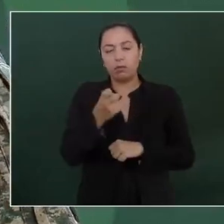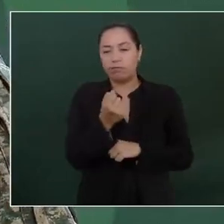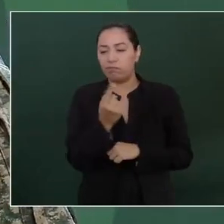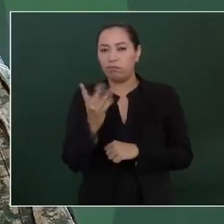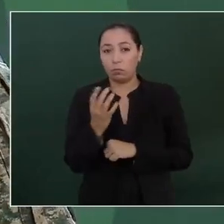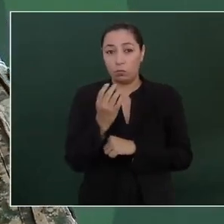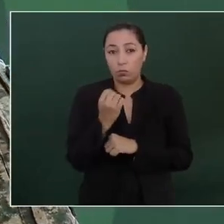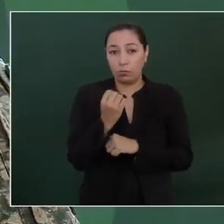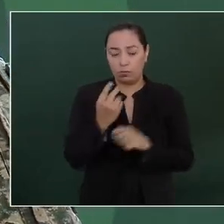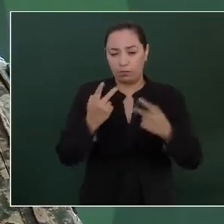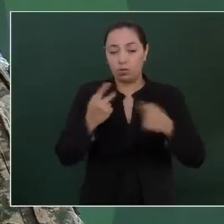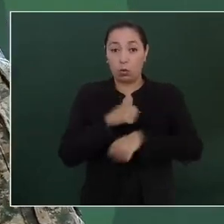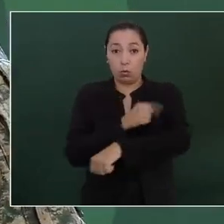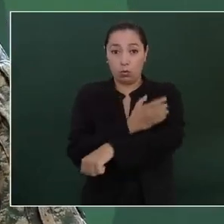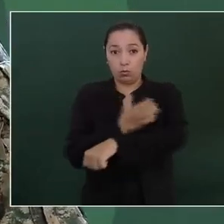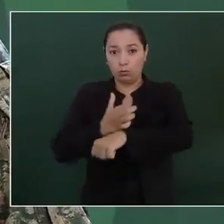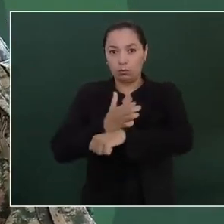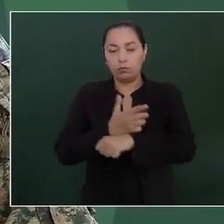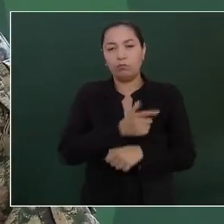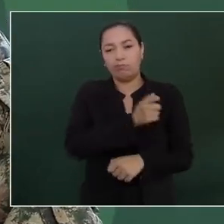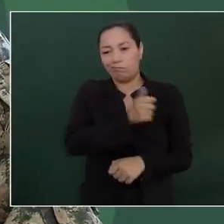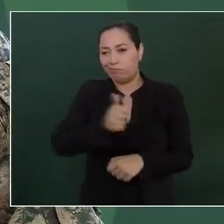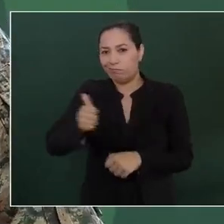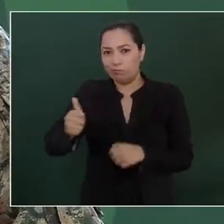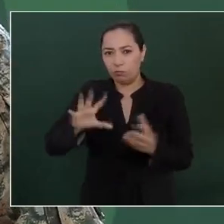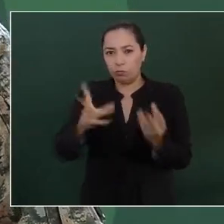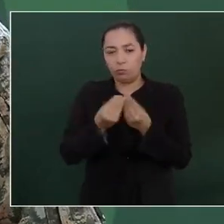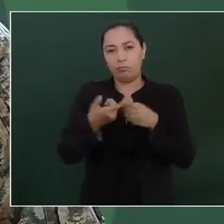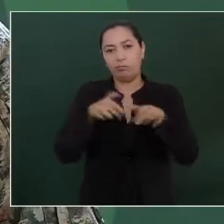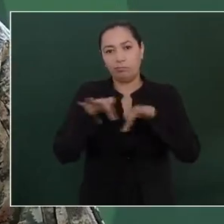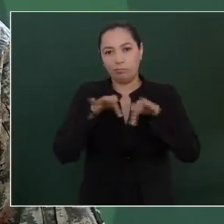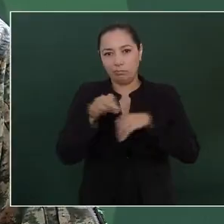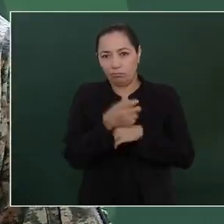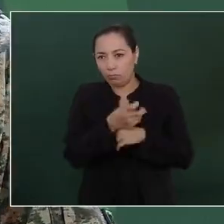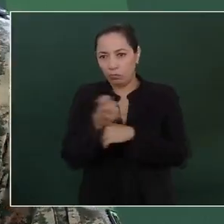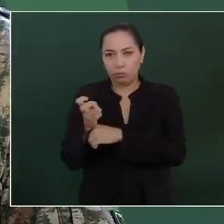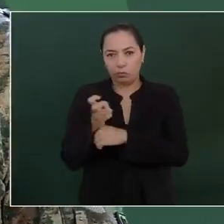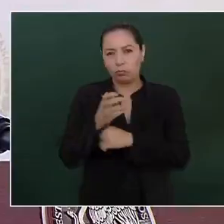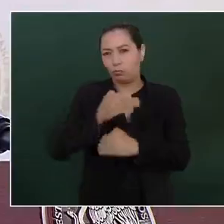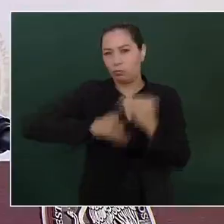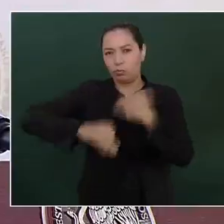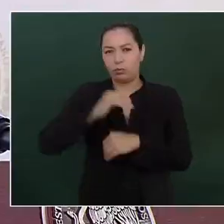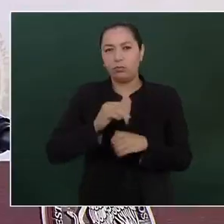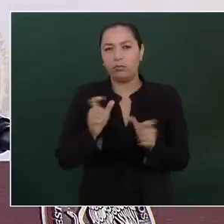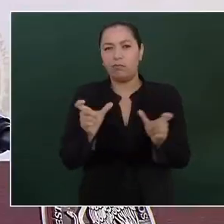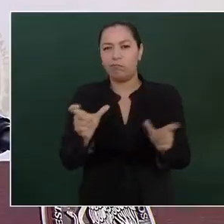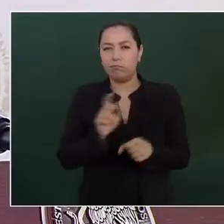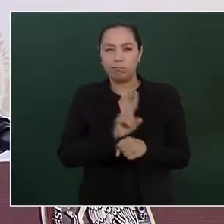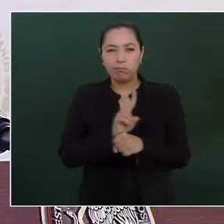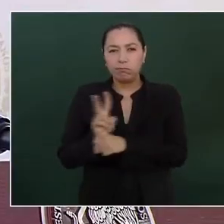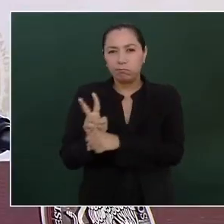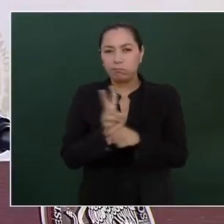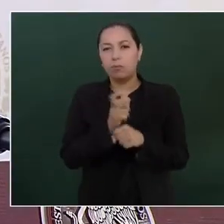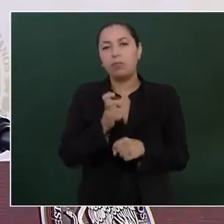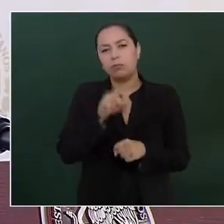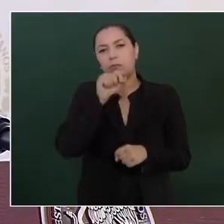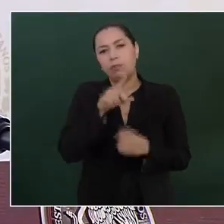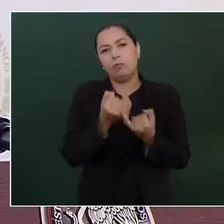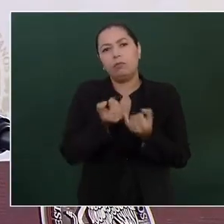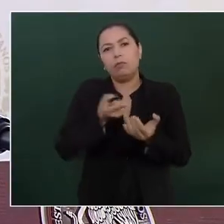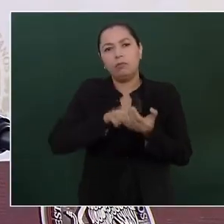coordinaciones, ahí está el trabajo de todas las fuerzas de seguridad. Además, tiene su